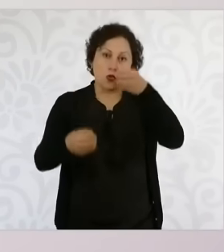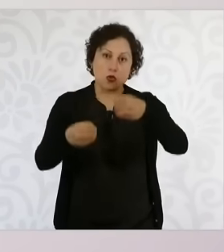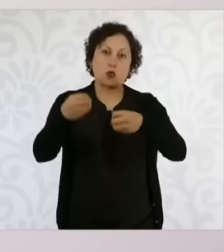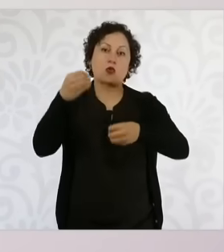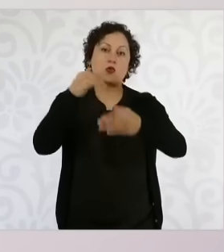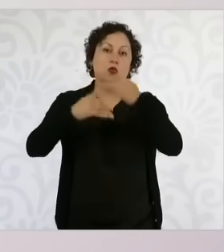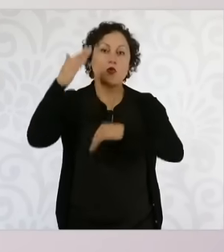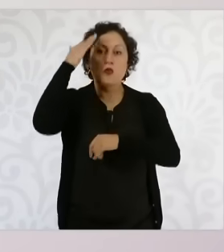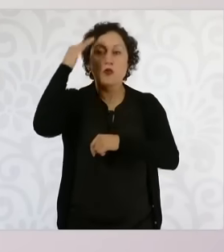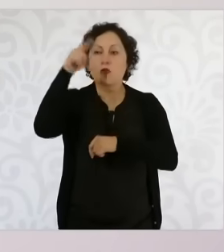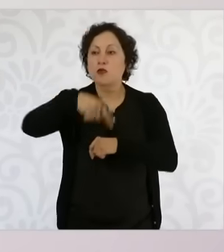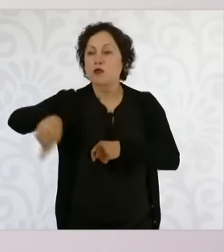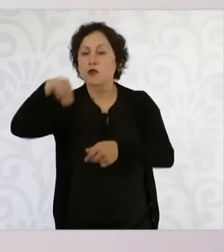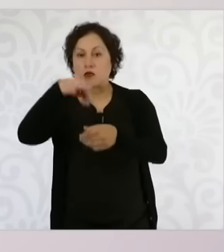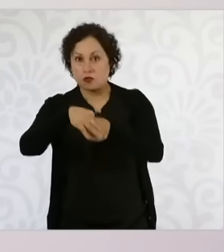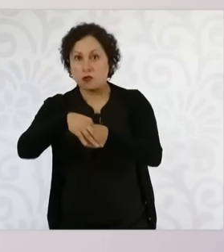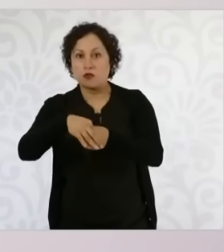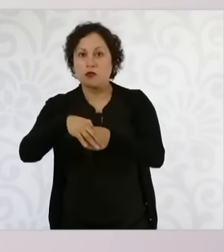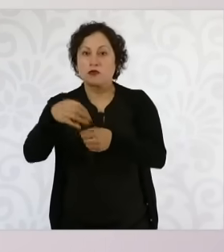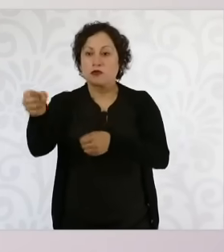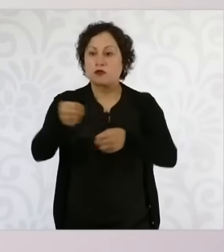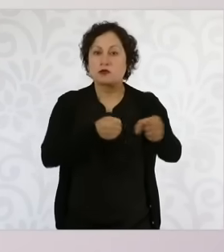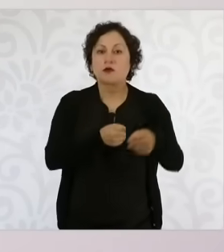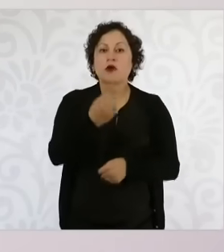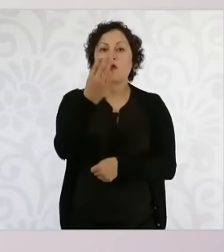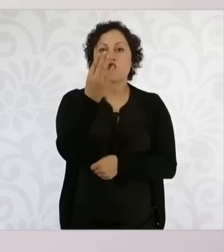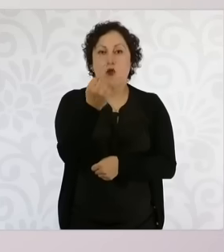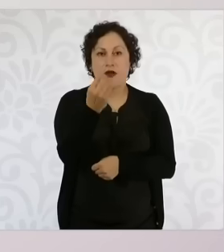decir, se reduce en 2.